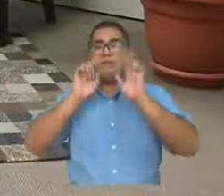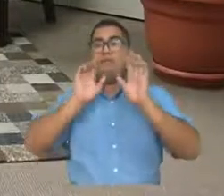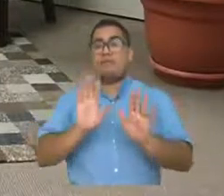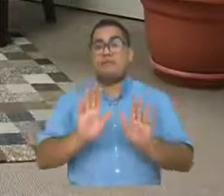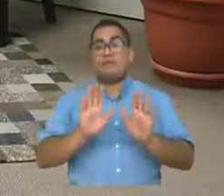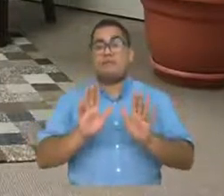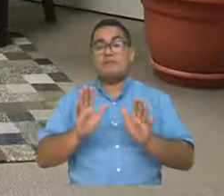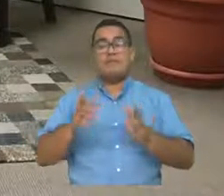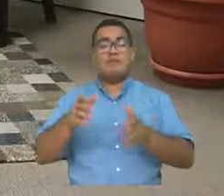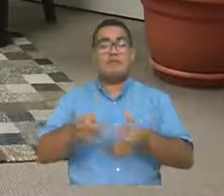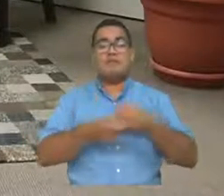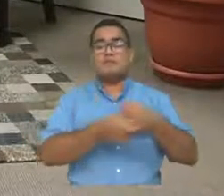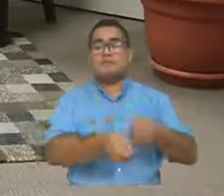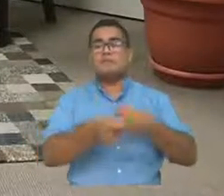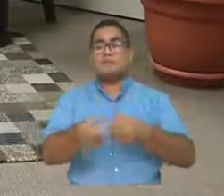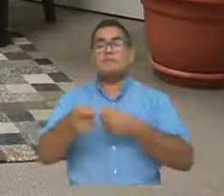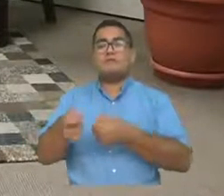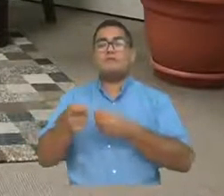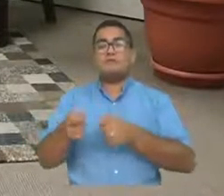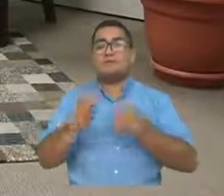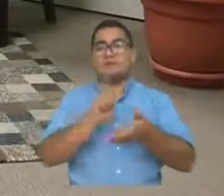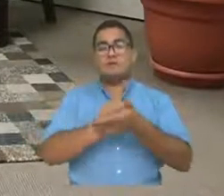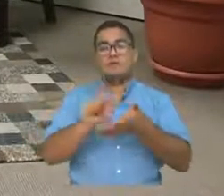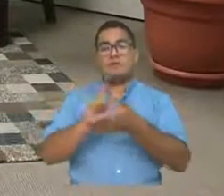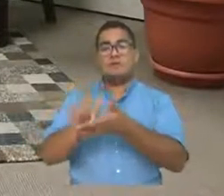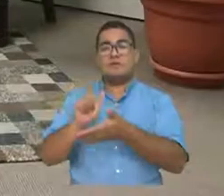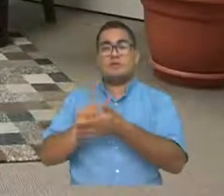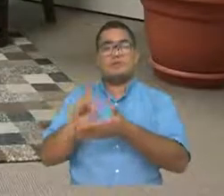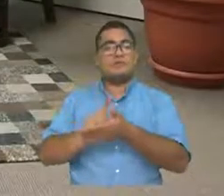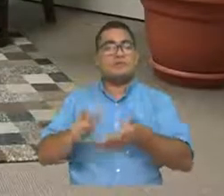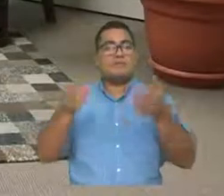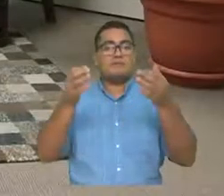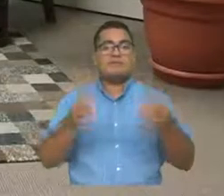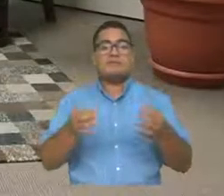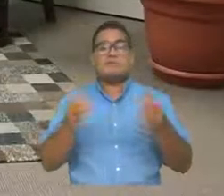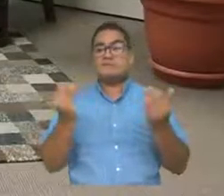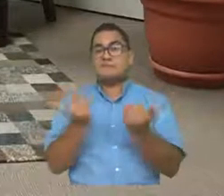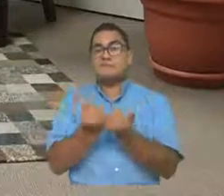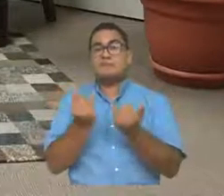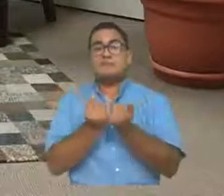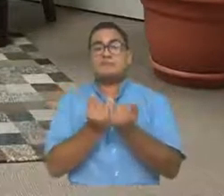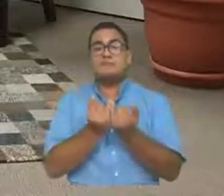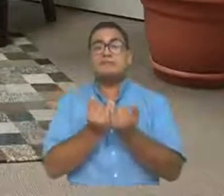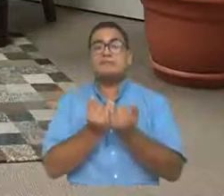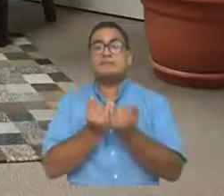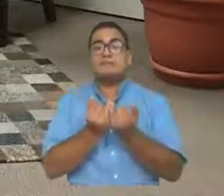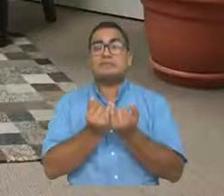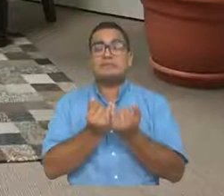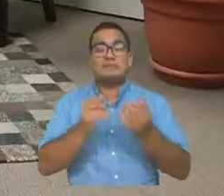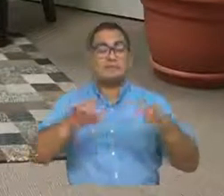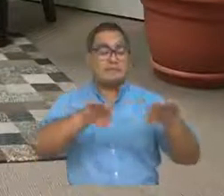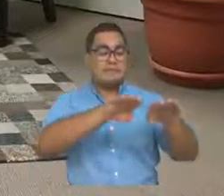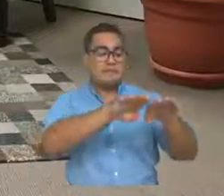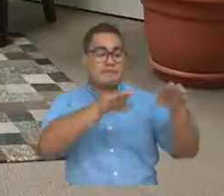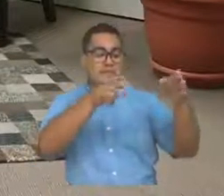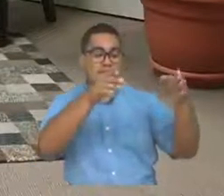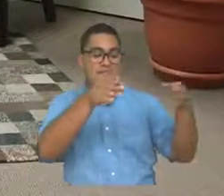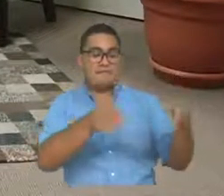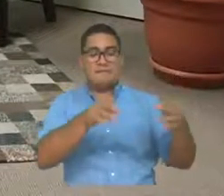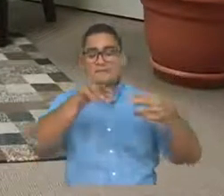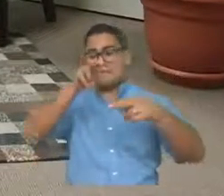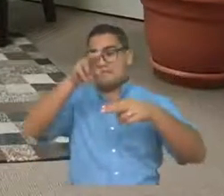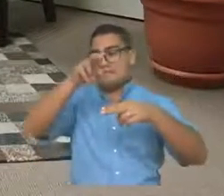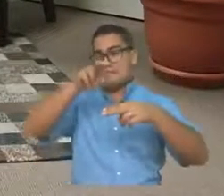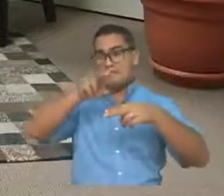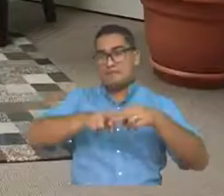por arrastre vos venís y vas lampaseando. Porque si vos lo haces así, podés esparcir el virus por el resto del cuarto, o